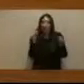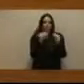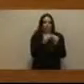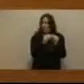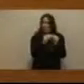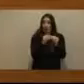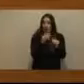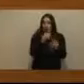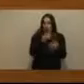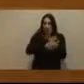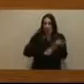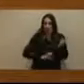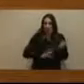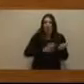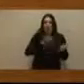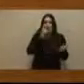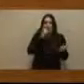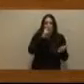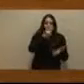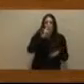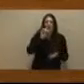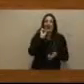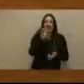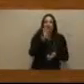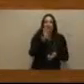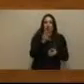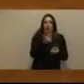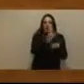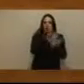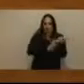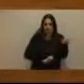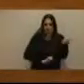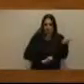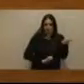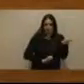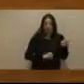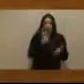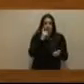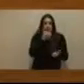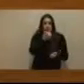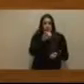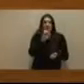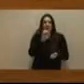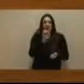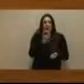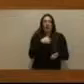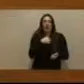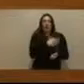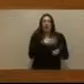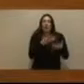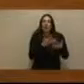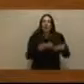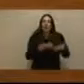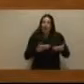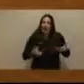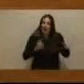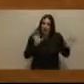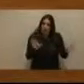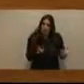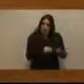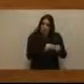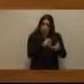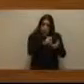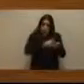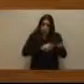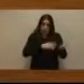junio de 2014. Junio de 2014. Y quiero leerles, eso sí, el párrafo de conclusión que estos